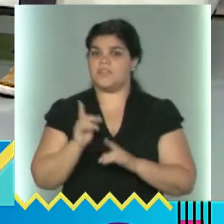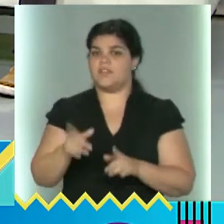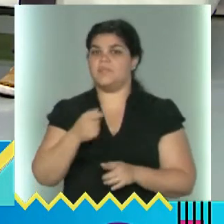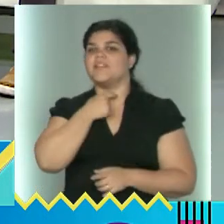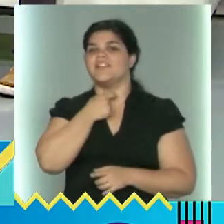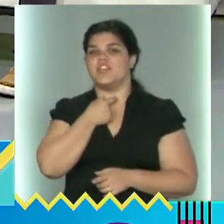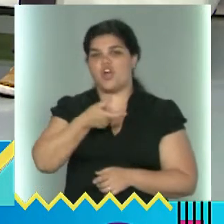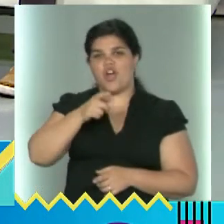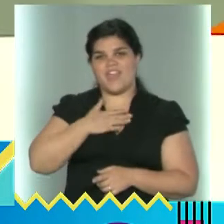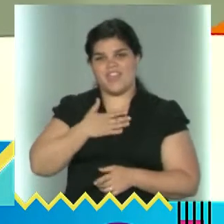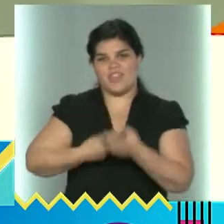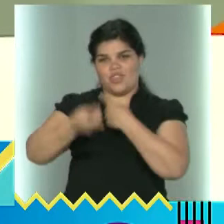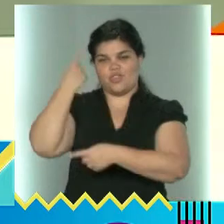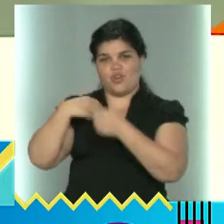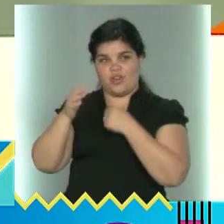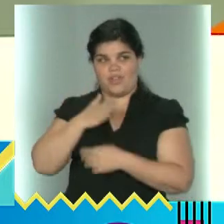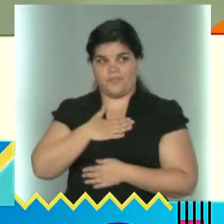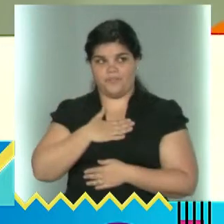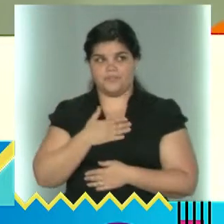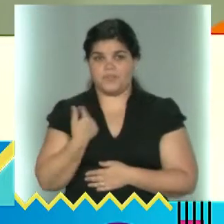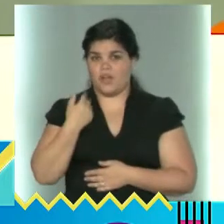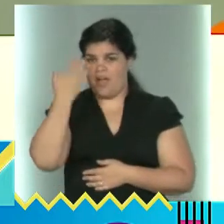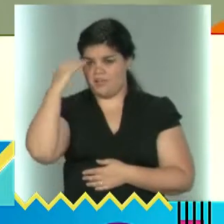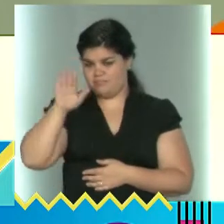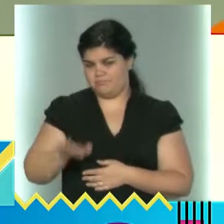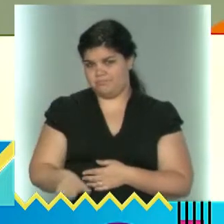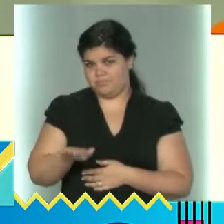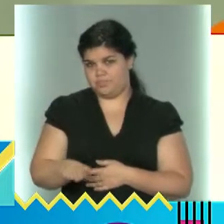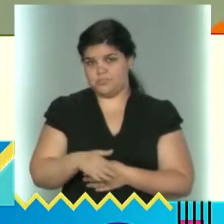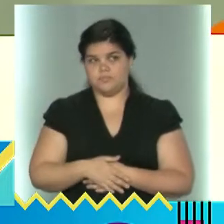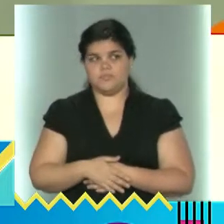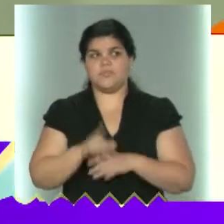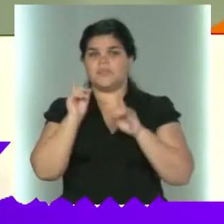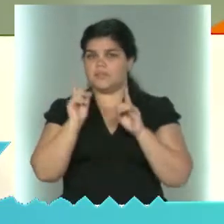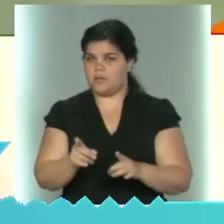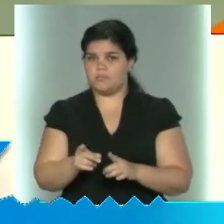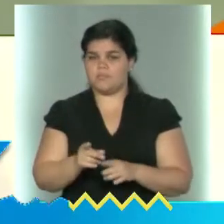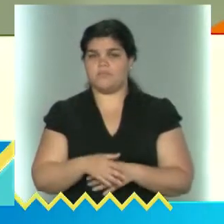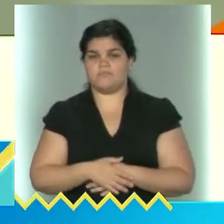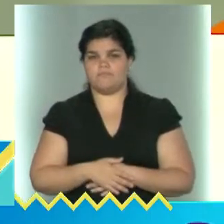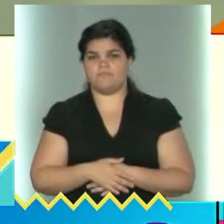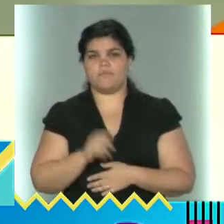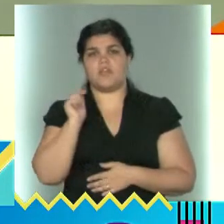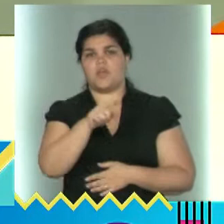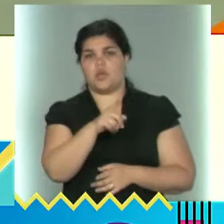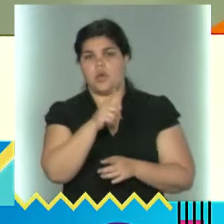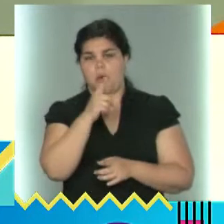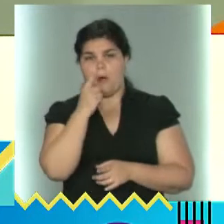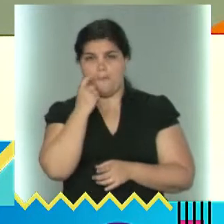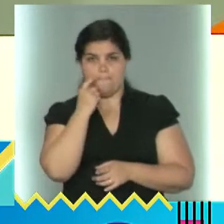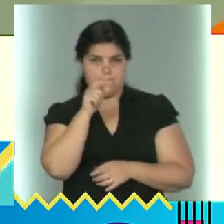historia particular. Cuente. No, bueno, de chico, por eso adhiero en parte a lo que dice el doctor y